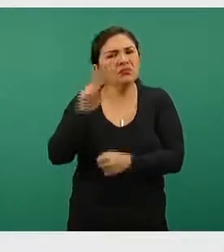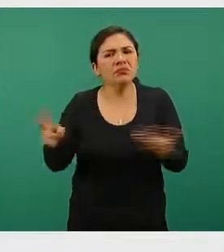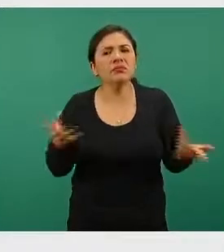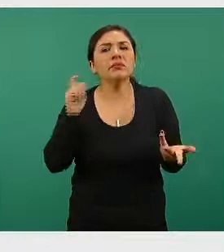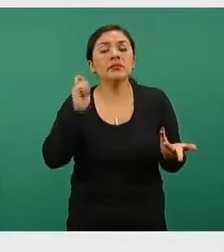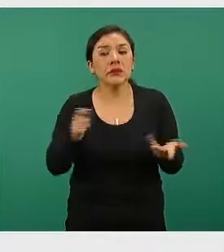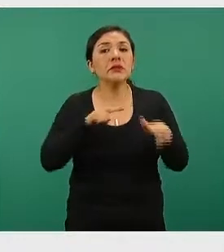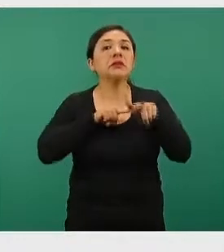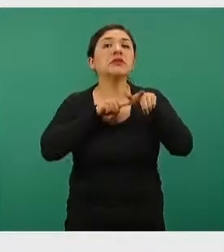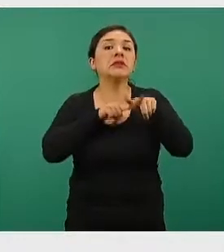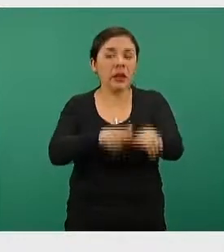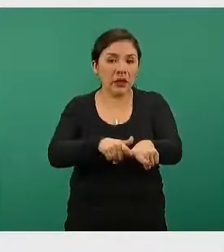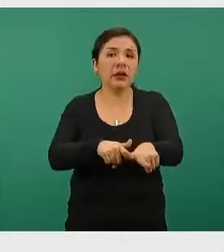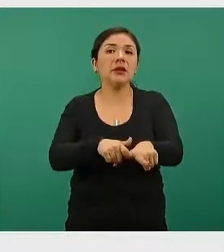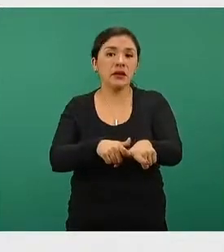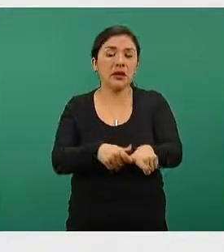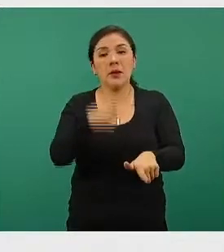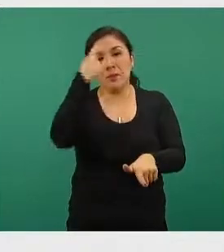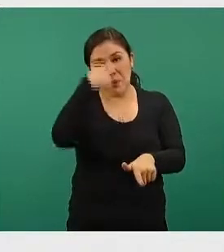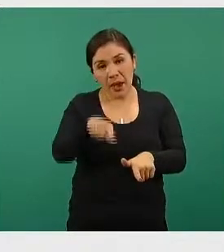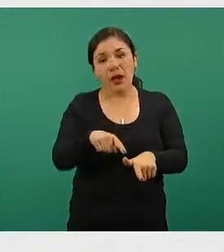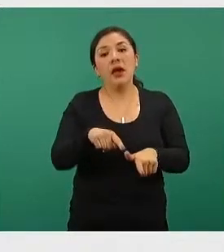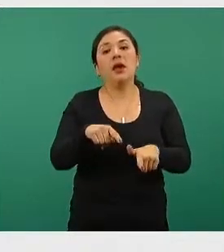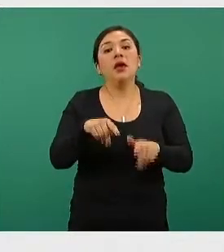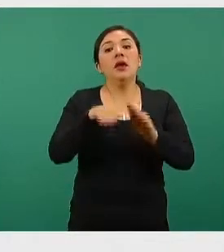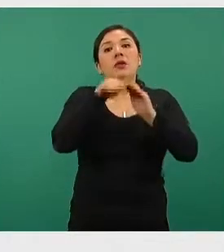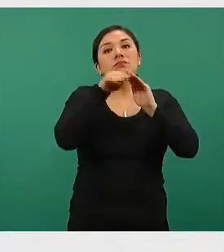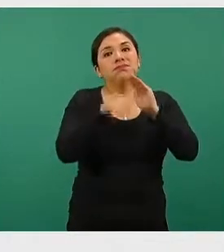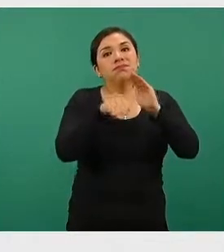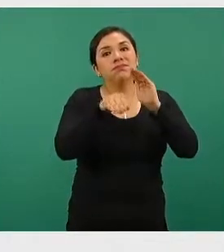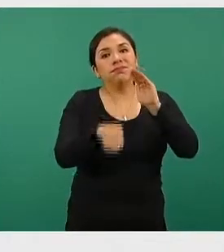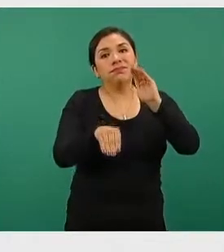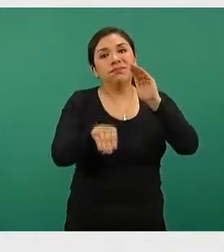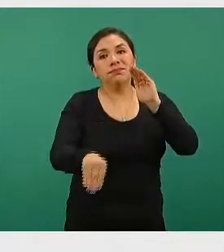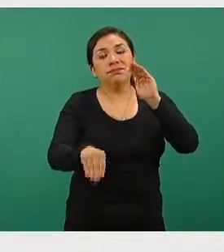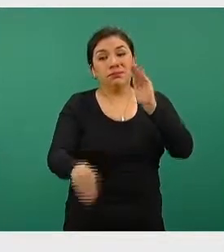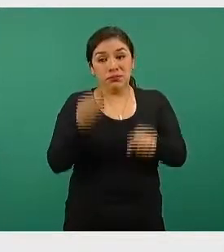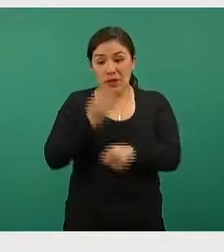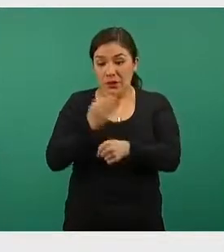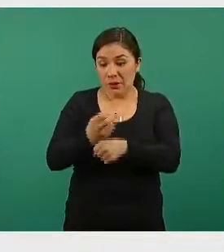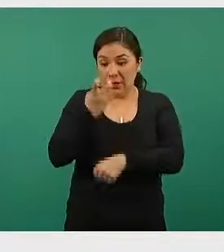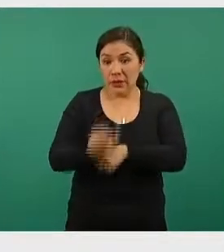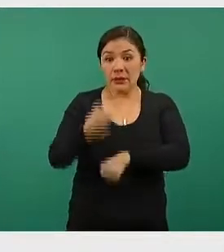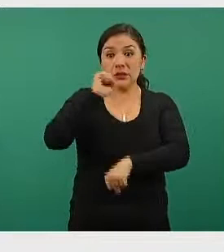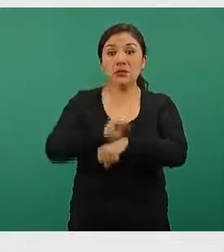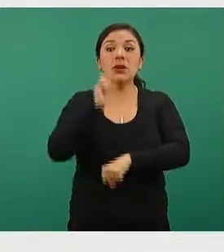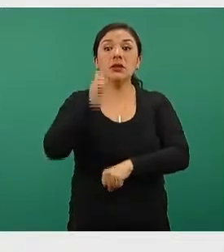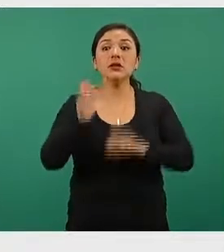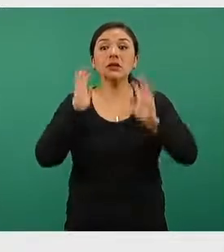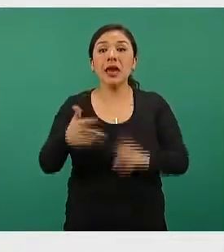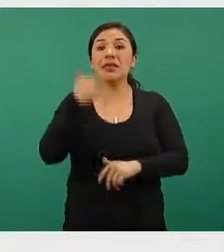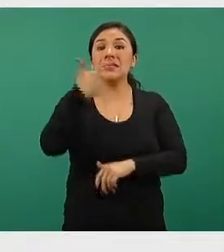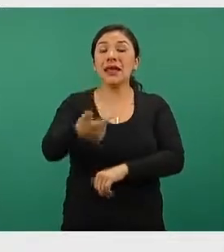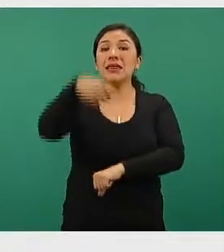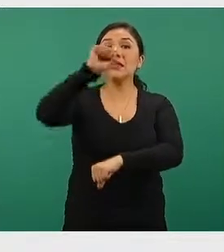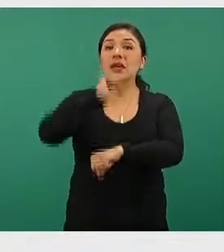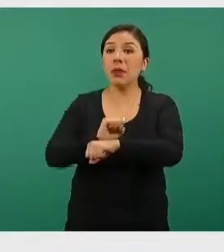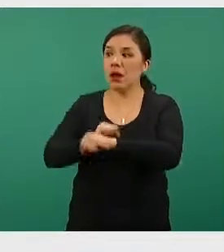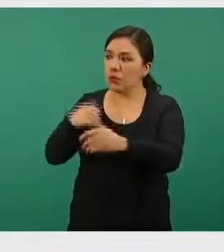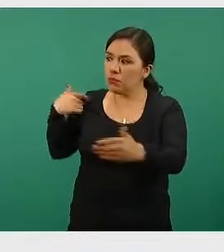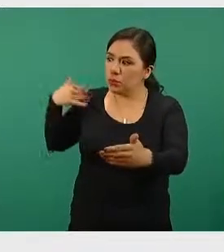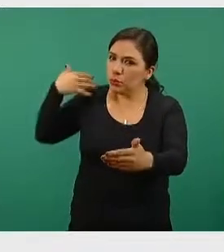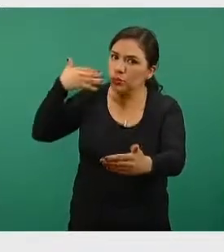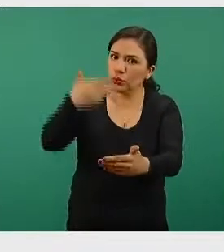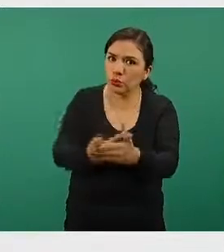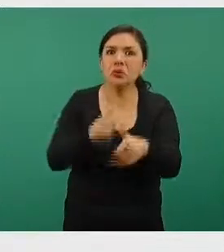que continuamos con la tendencia descendente, que para esta semana serían ya 7 semanas continuas de